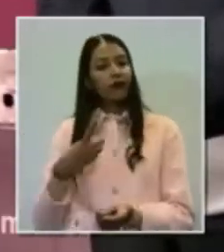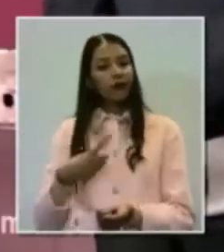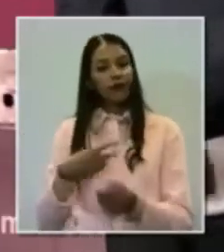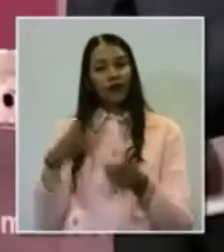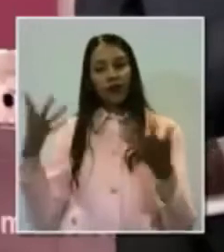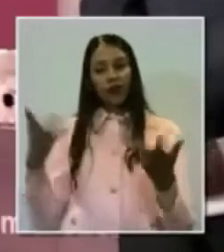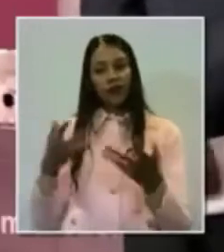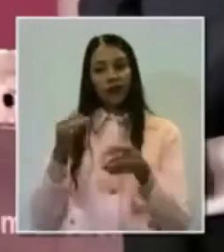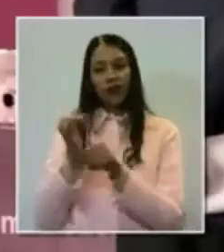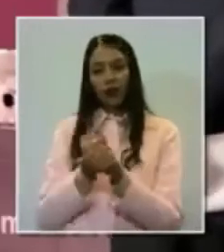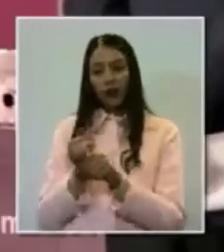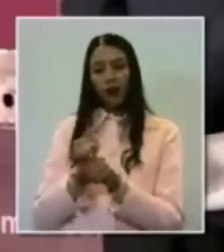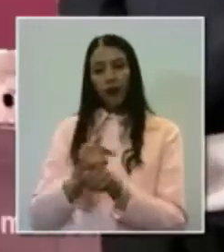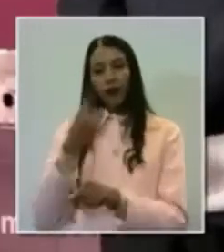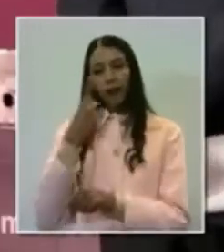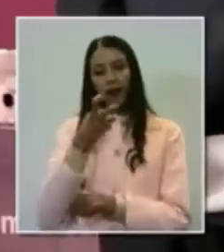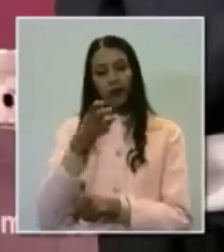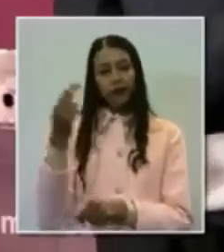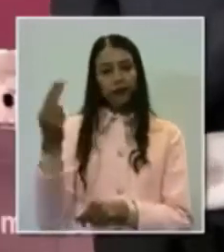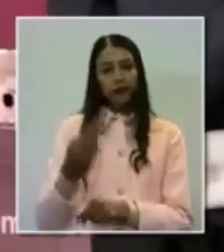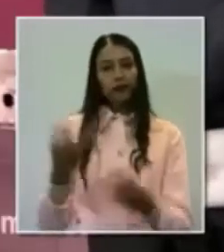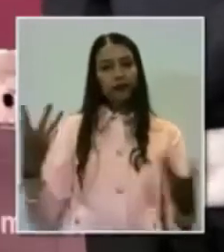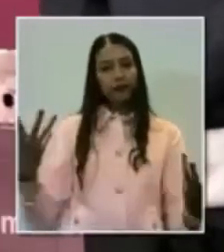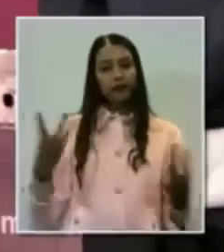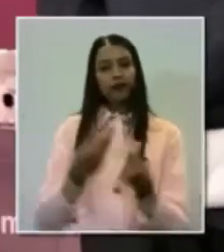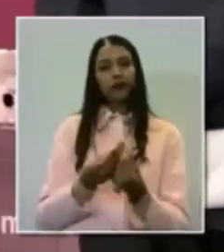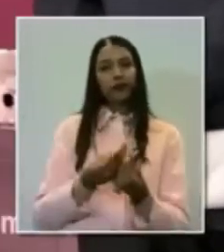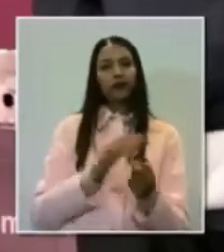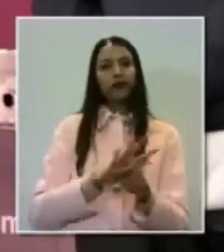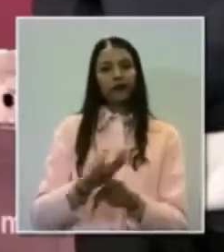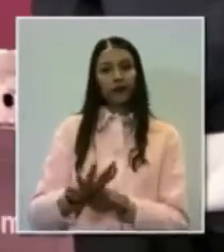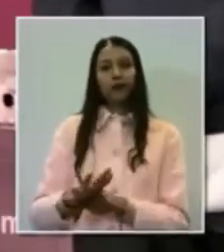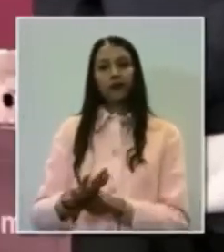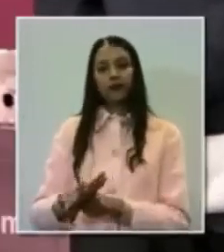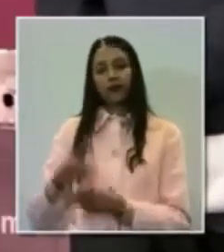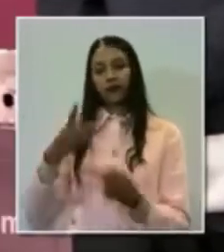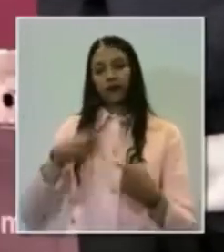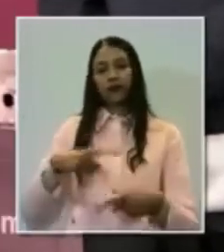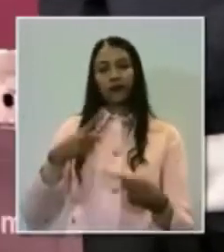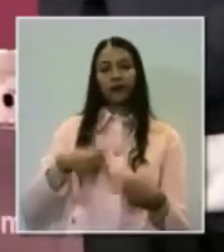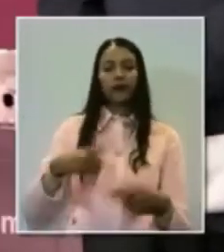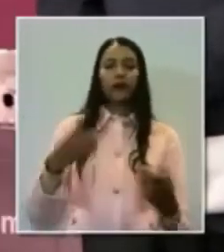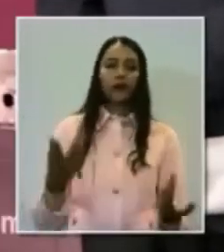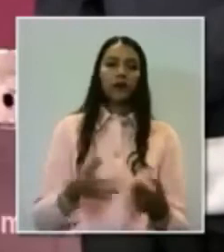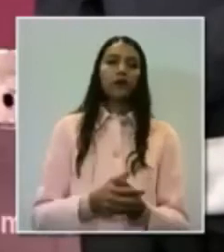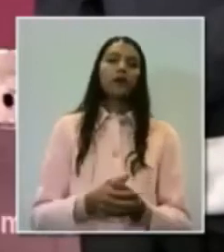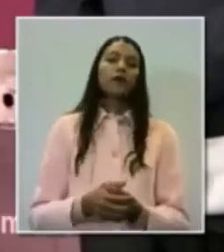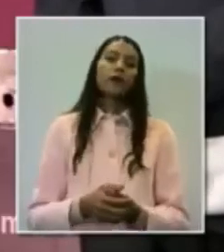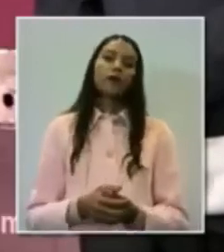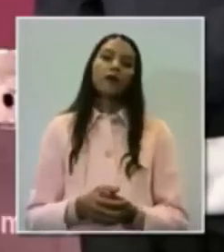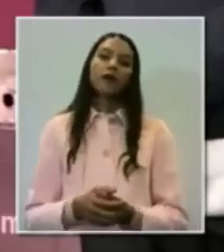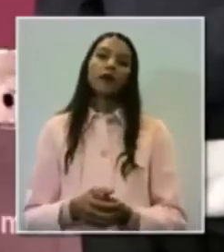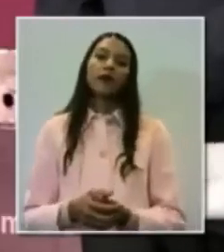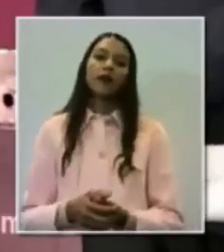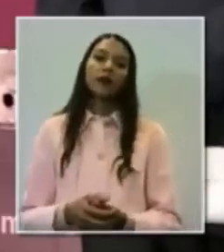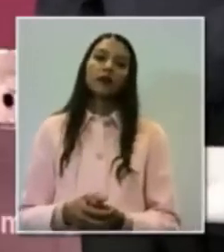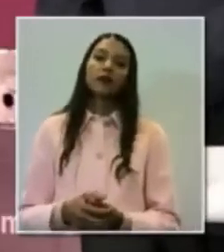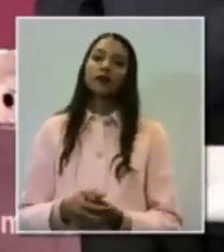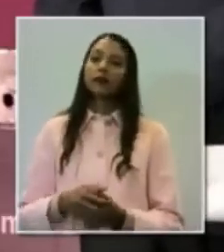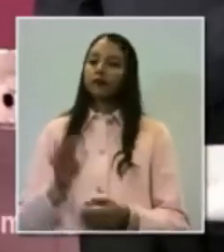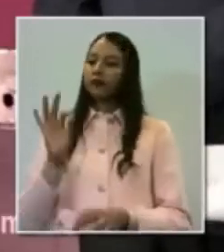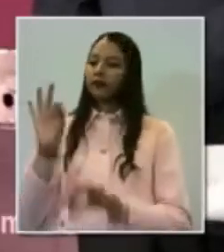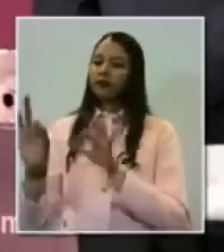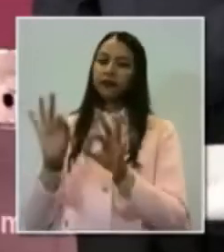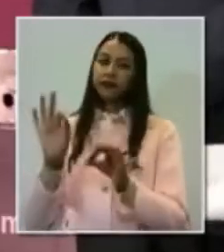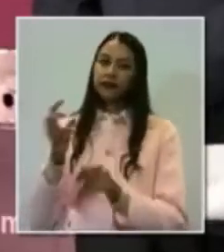las investigaciones correspondientes, y para eso necesitamos la suma de las opiniones de gente que ha sido, dijéramos ahí, engañada